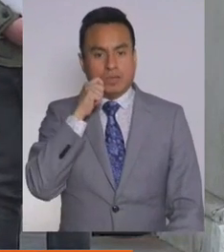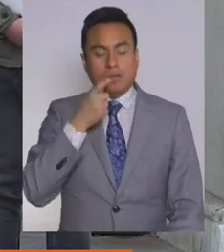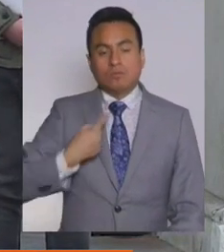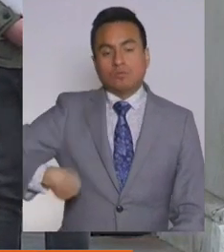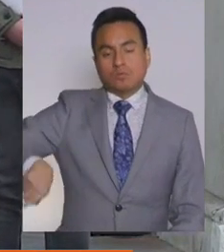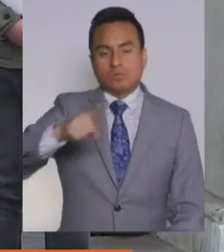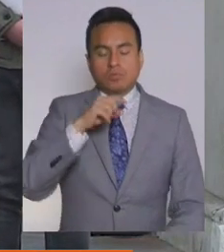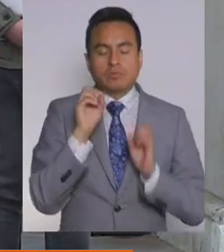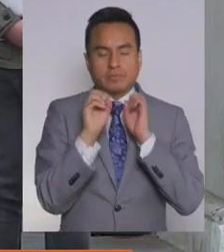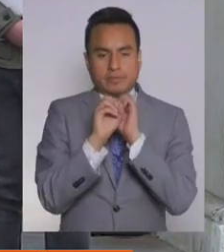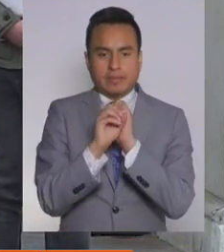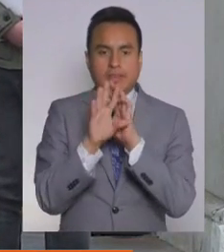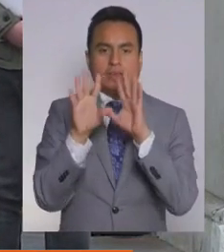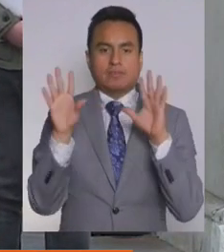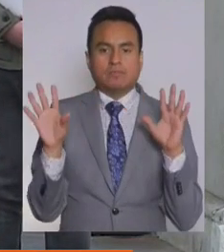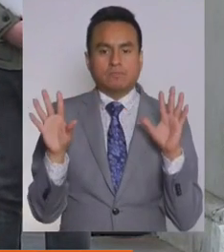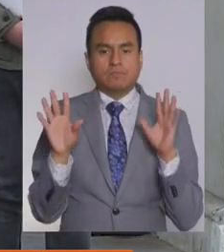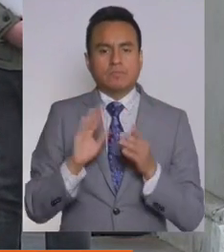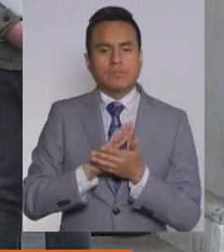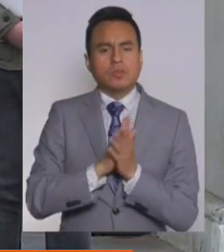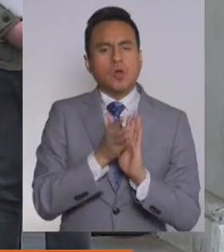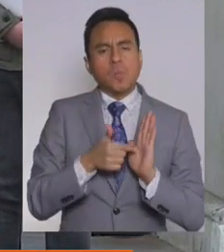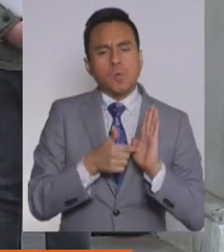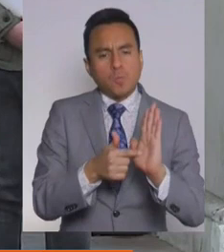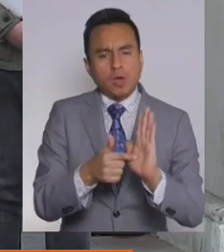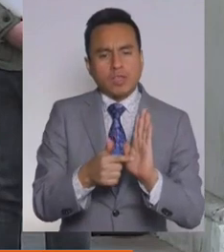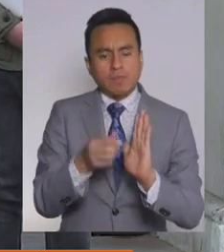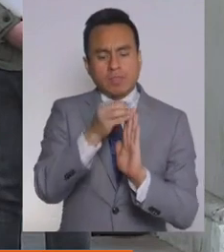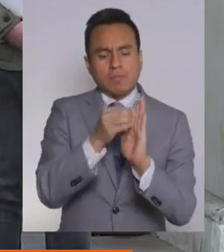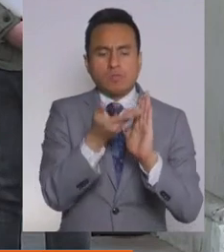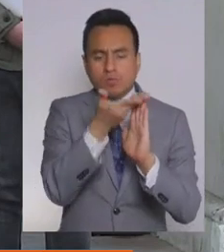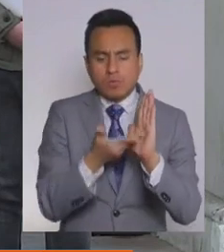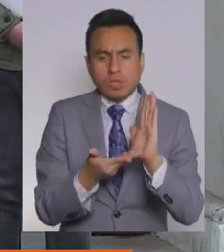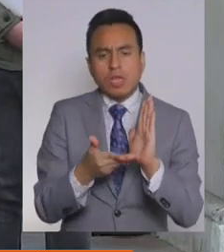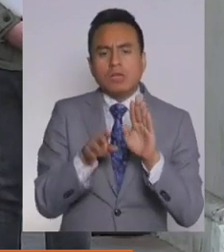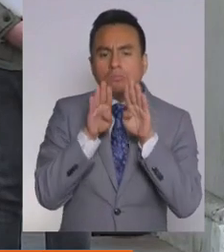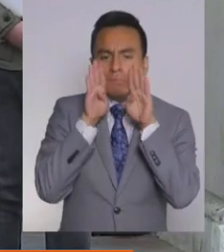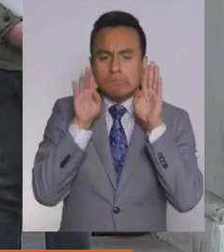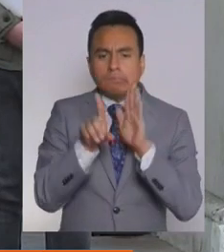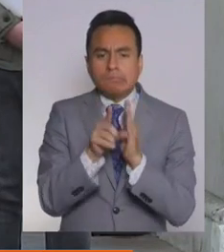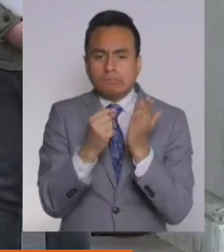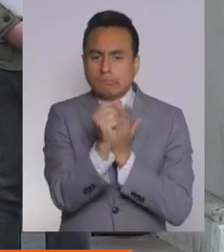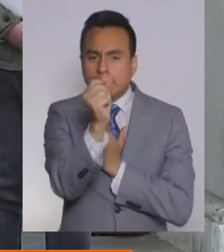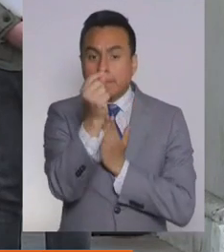vamos a ser claros. Todas las propuestas, todos los planteamientos pueden ser legítimos, pero vamos